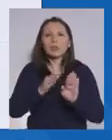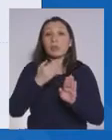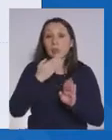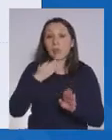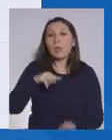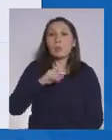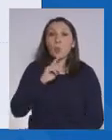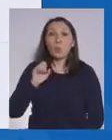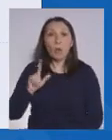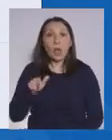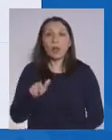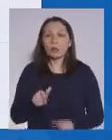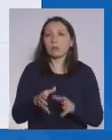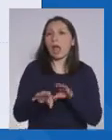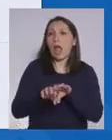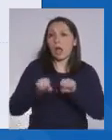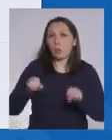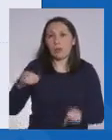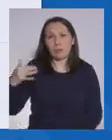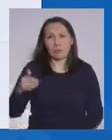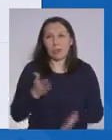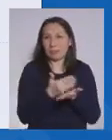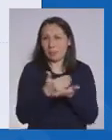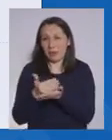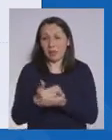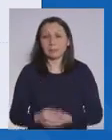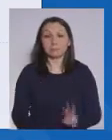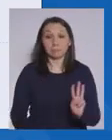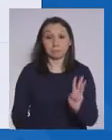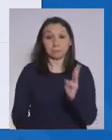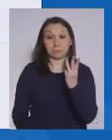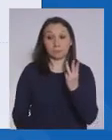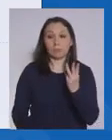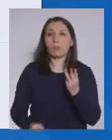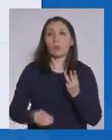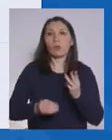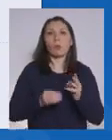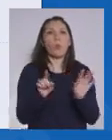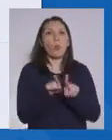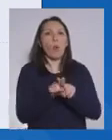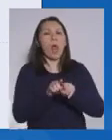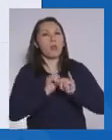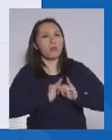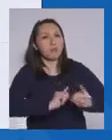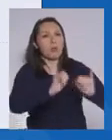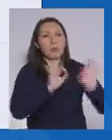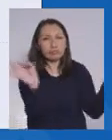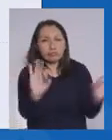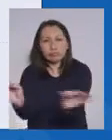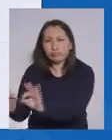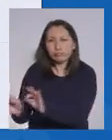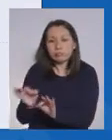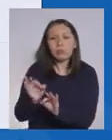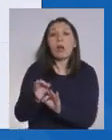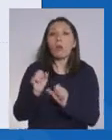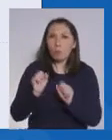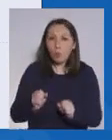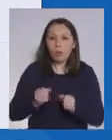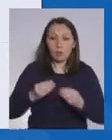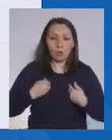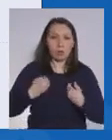la organización y el acuerdo en esta materia en tercer lugar sociabilizar y capacitar que estas decisiones que se tomen sean